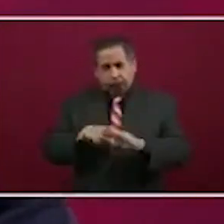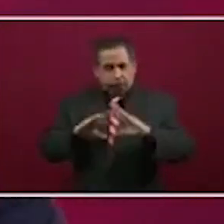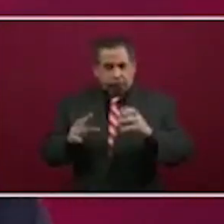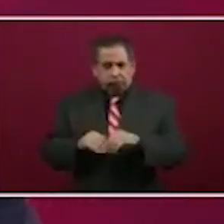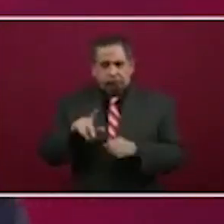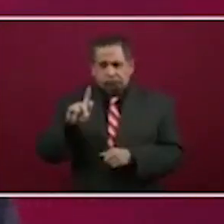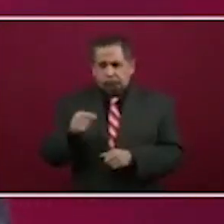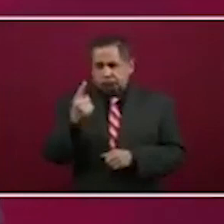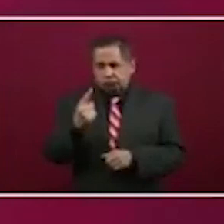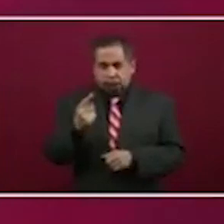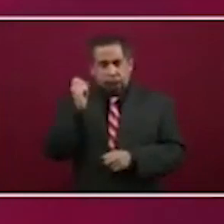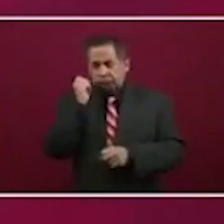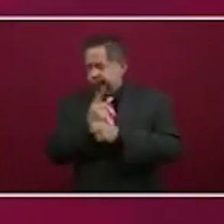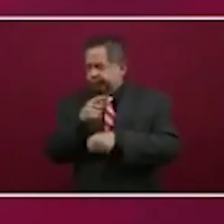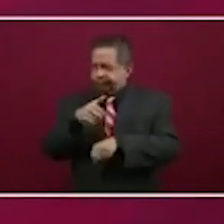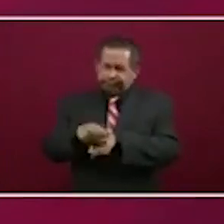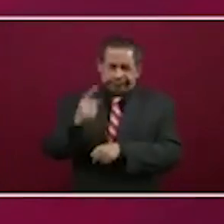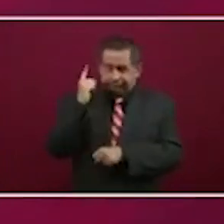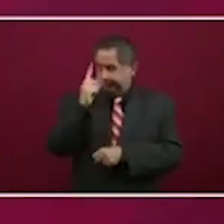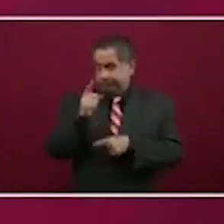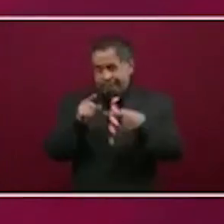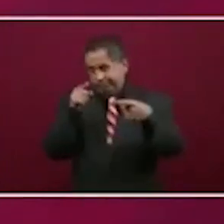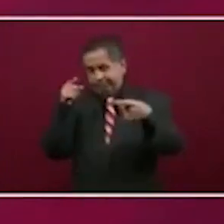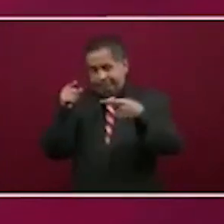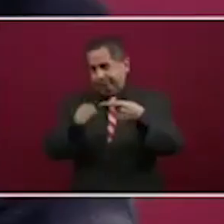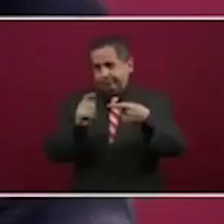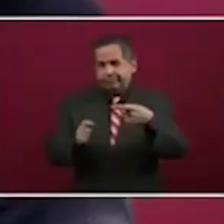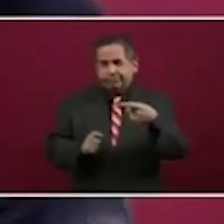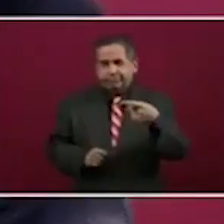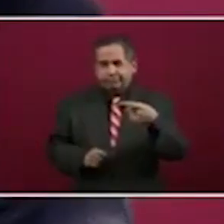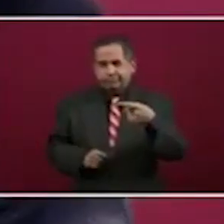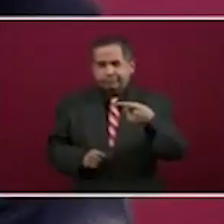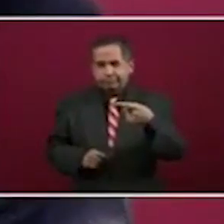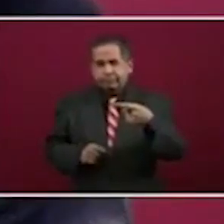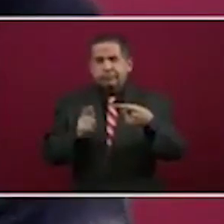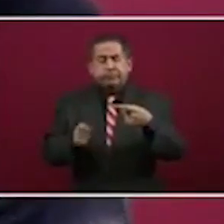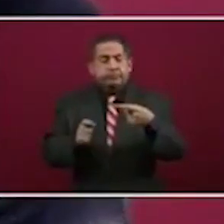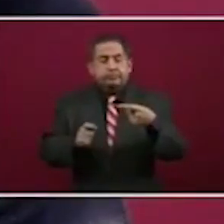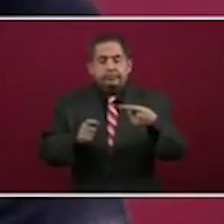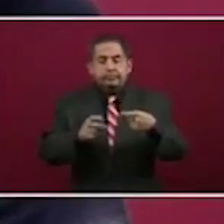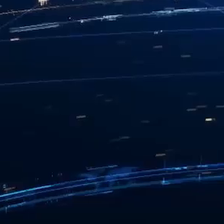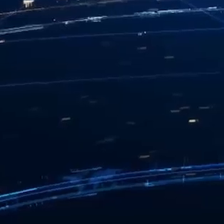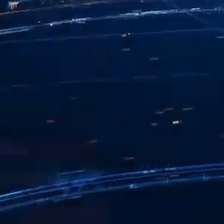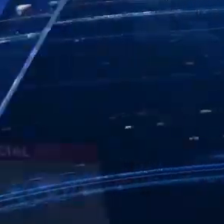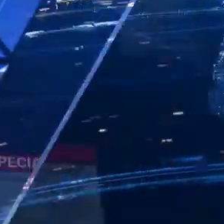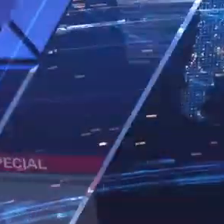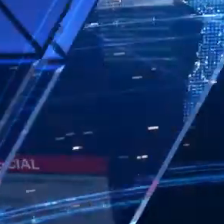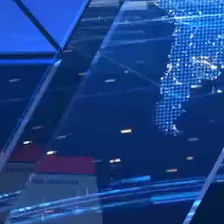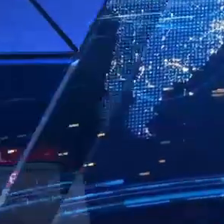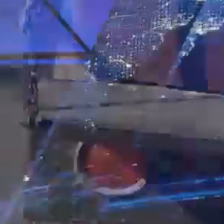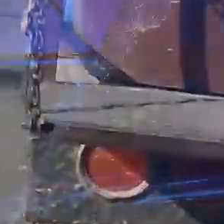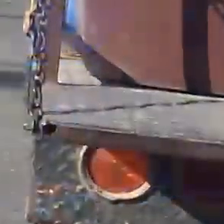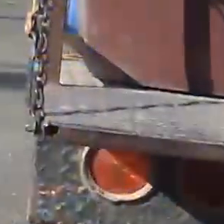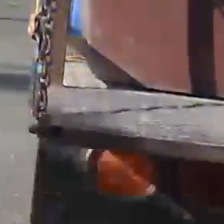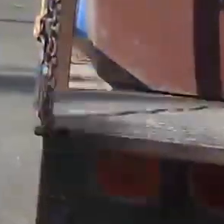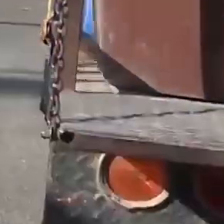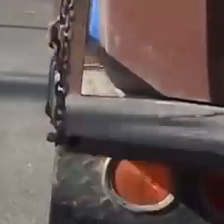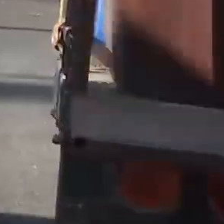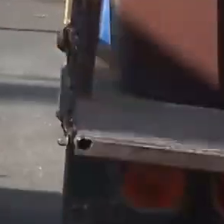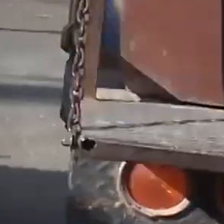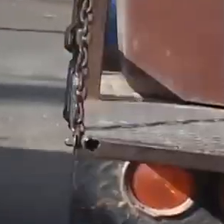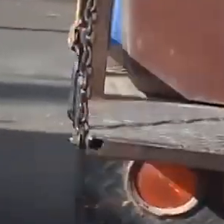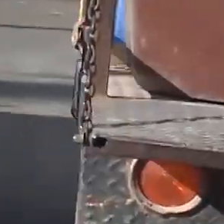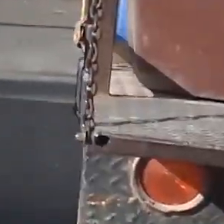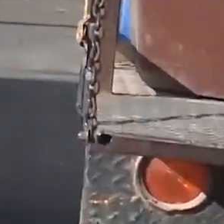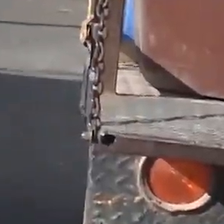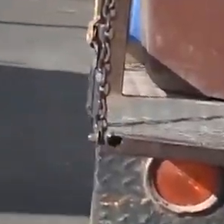y las número uno es la búsqueda de desaparecer eso es lo que dijo el presidente de